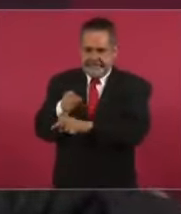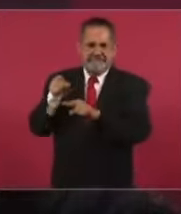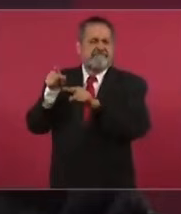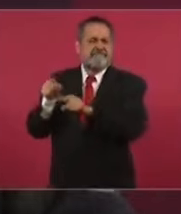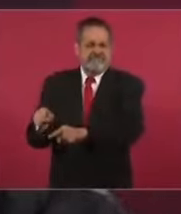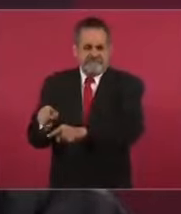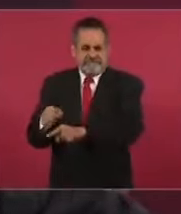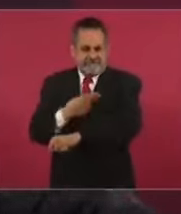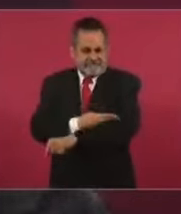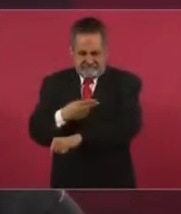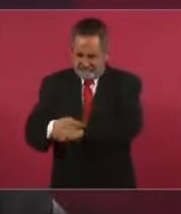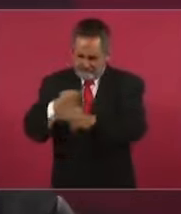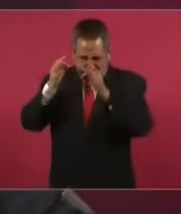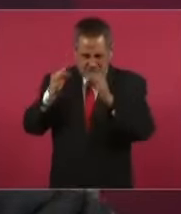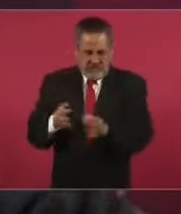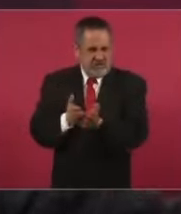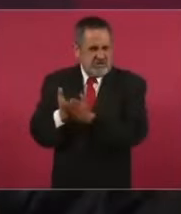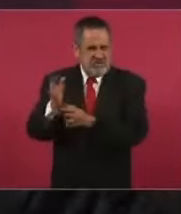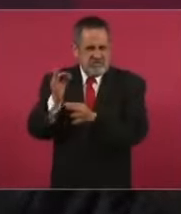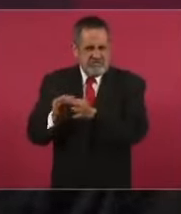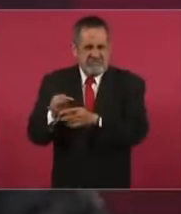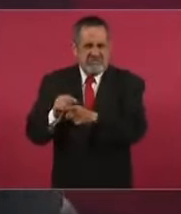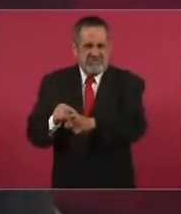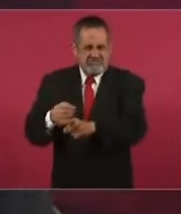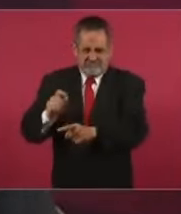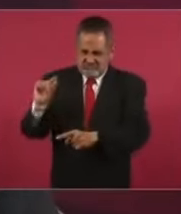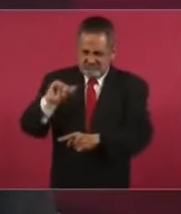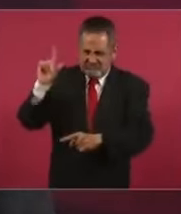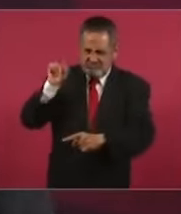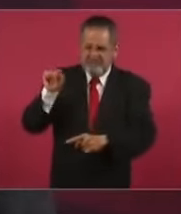es una mujer de primera.